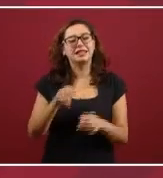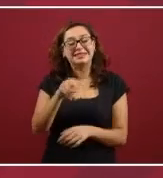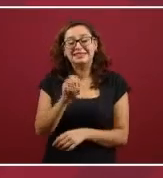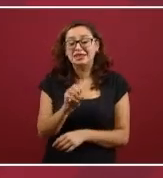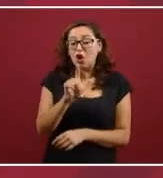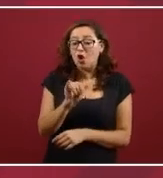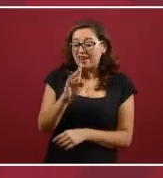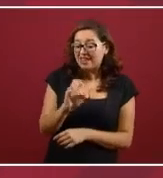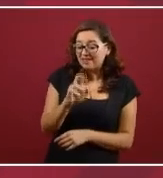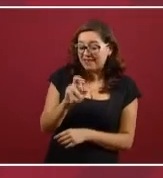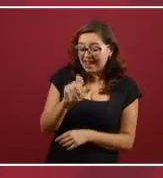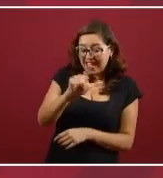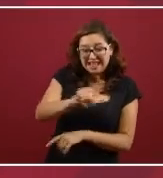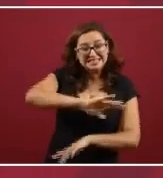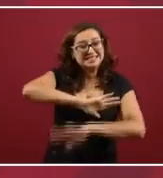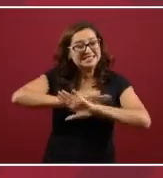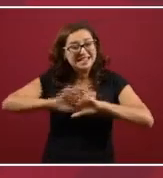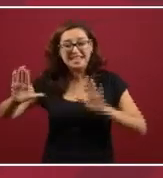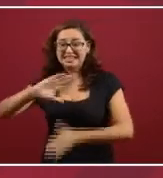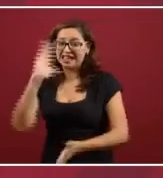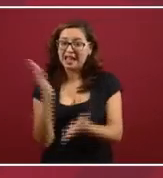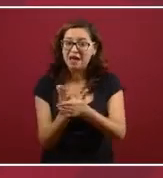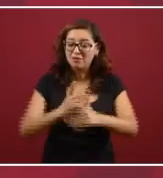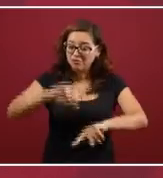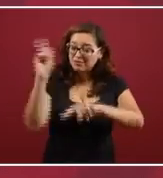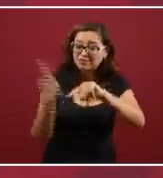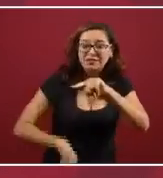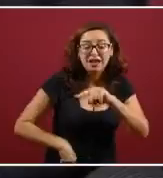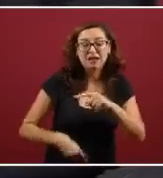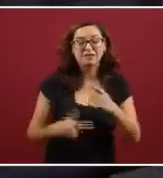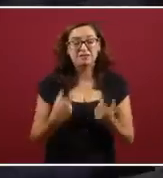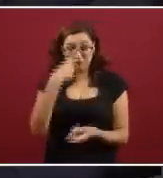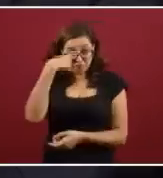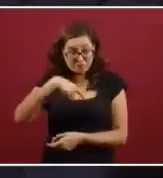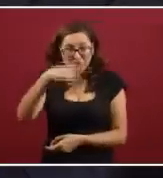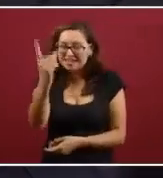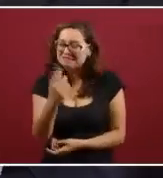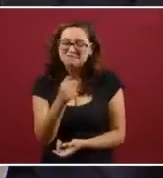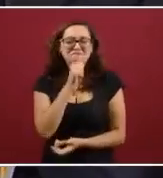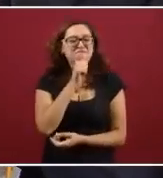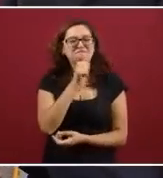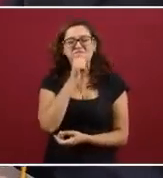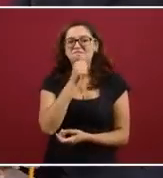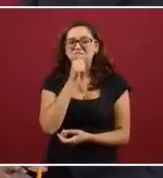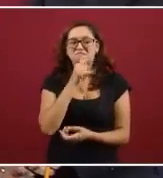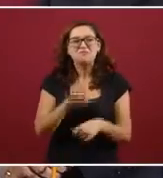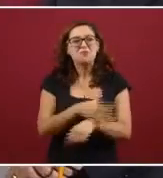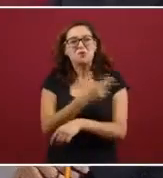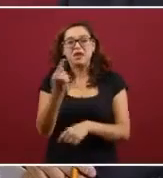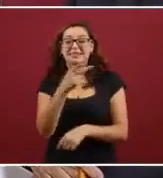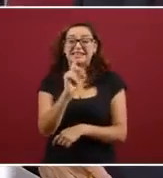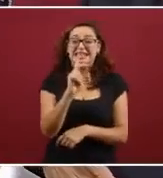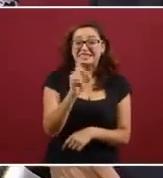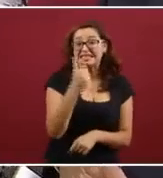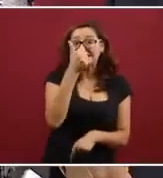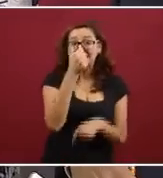porque fueron 36 años. ¿Qué pasaba en el gobierno? ¿De dónde eran